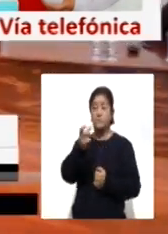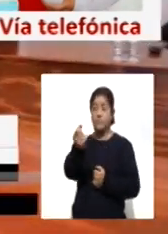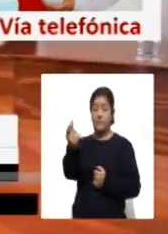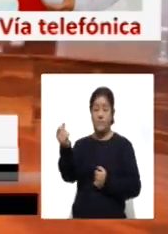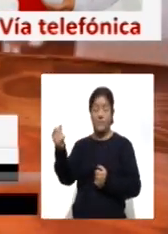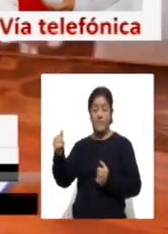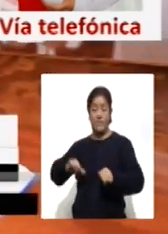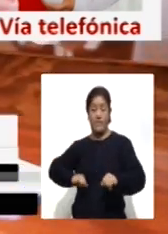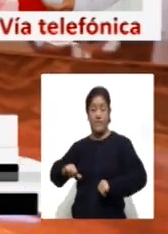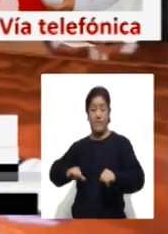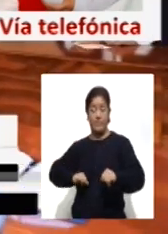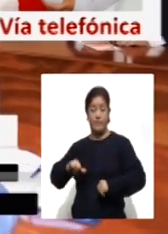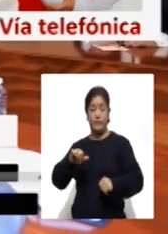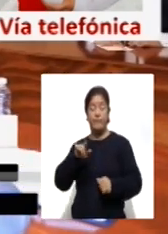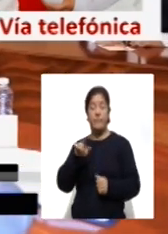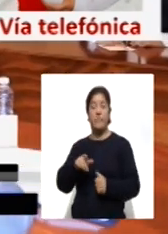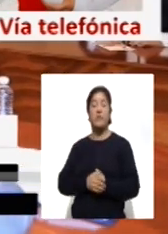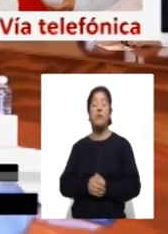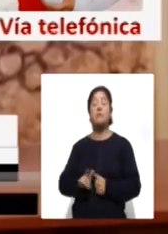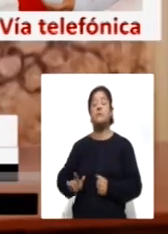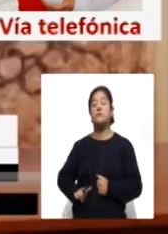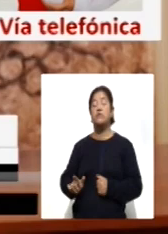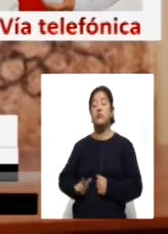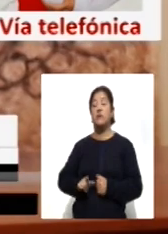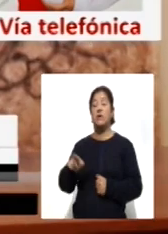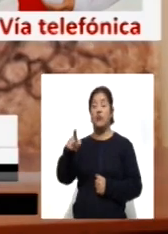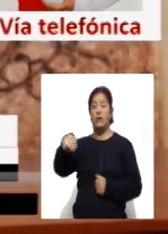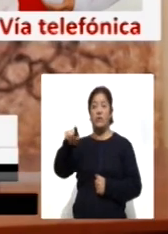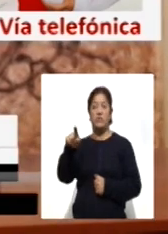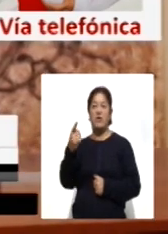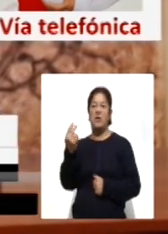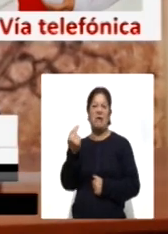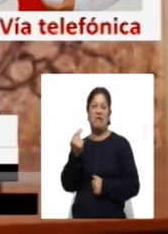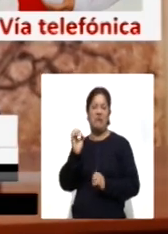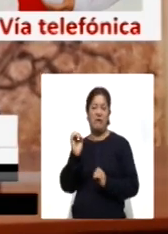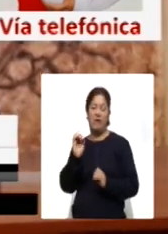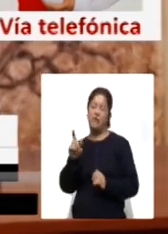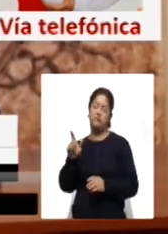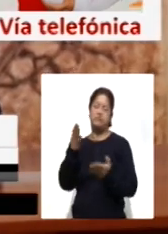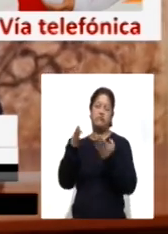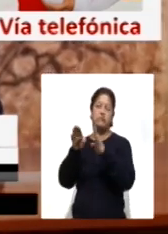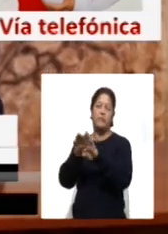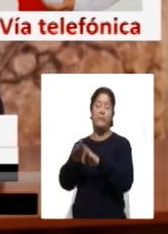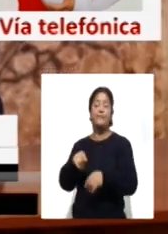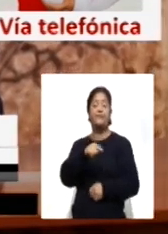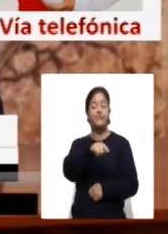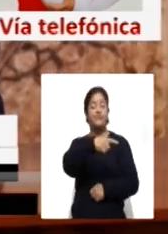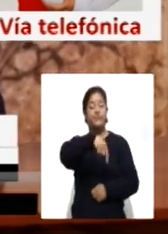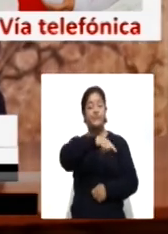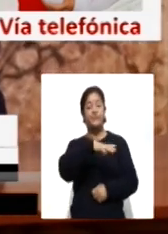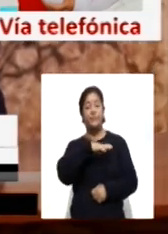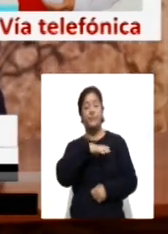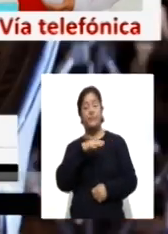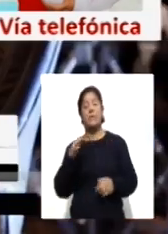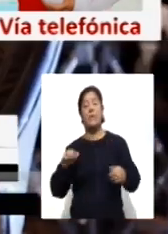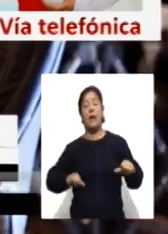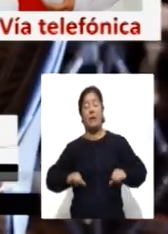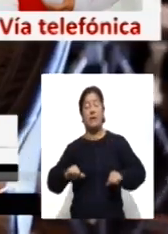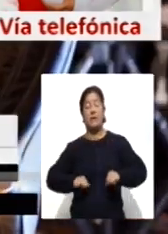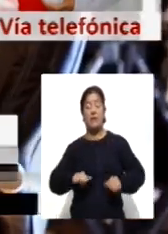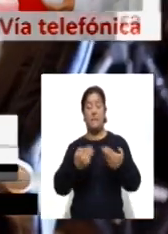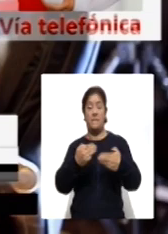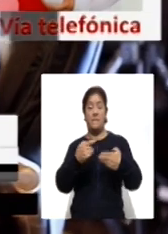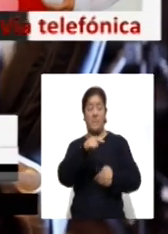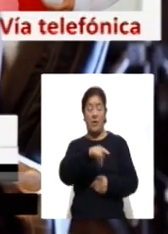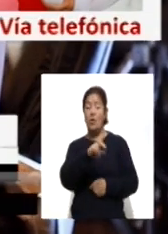de gobiernos municipales. En tanto, para el sector privado se estableció un aforo máximo del 30% en todas las actividades comerciales